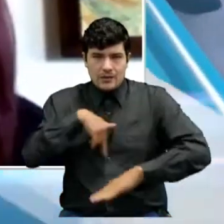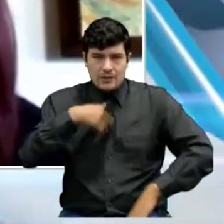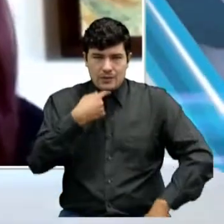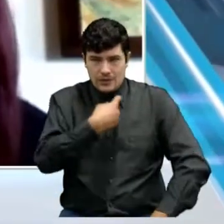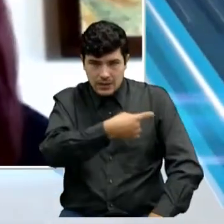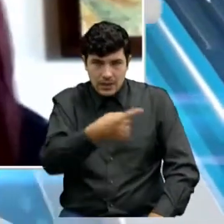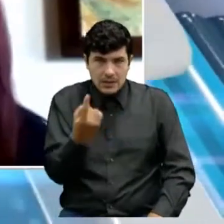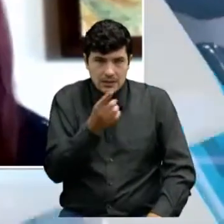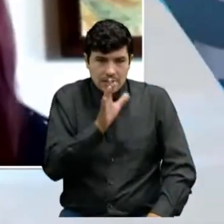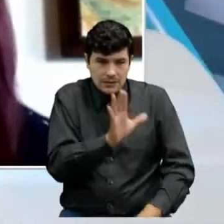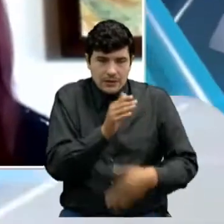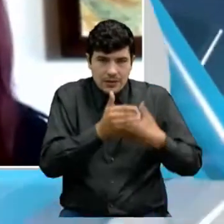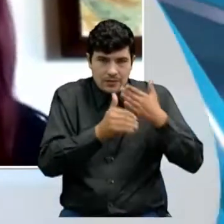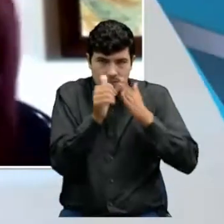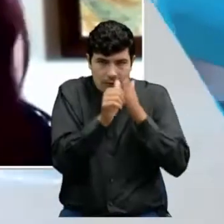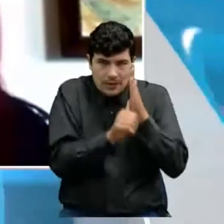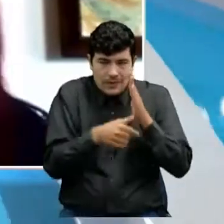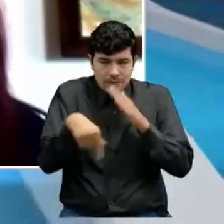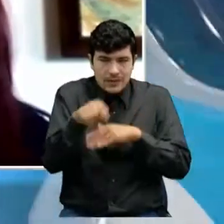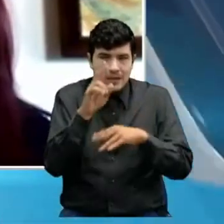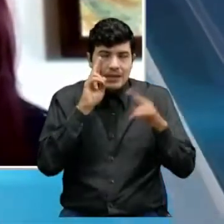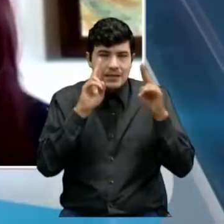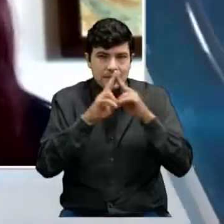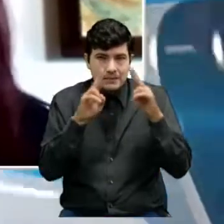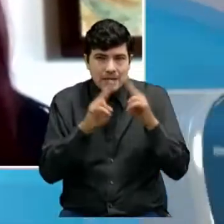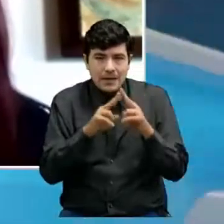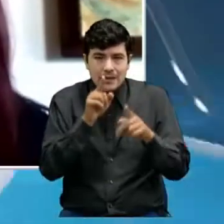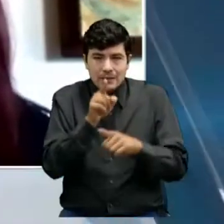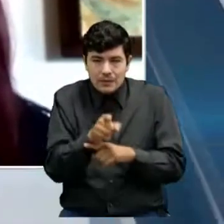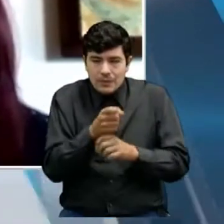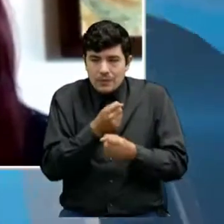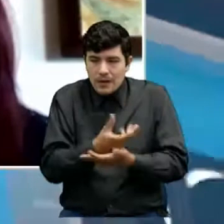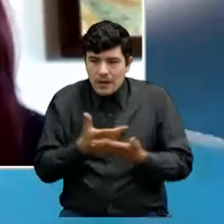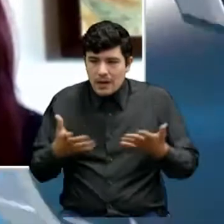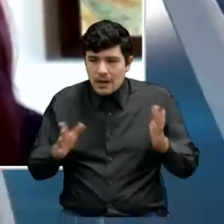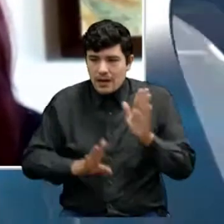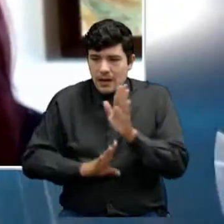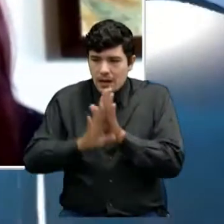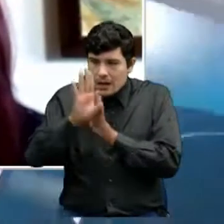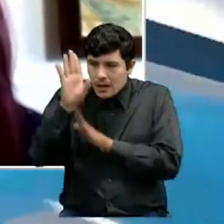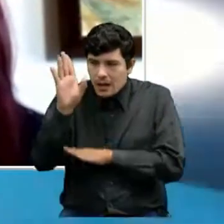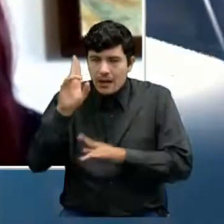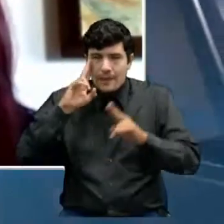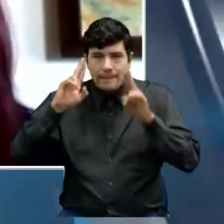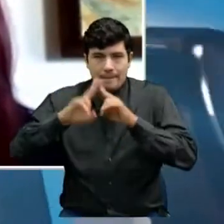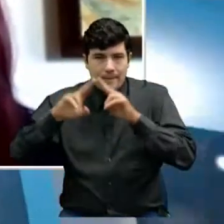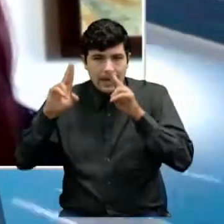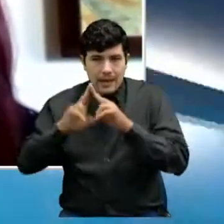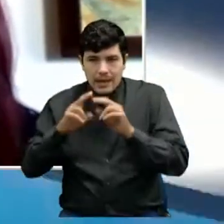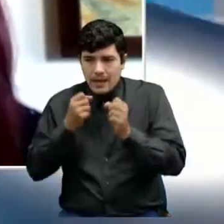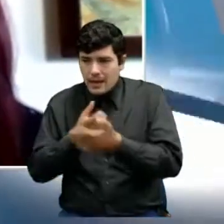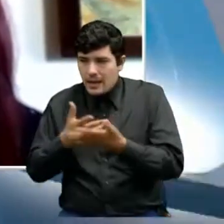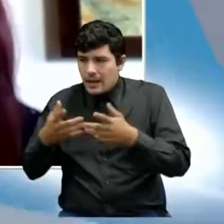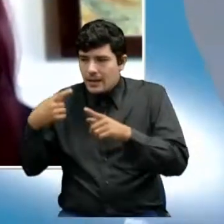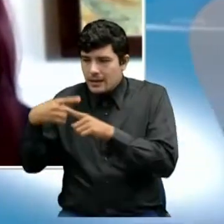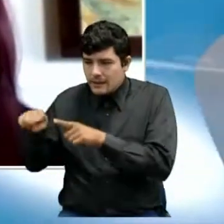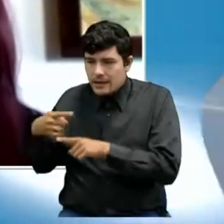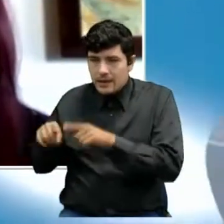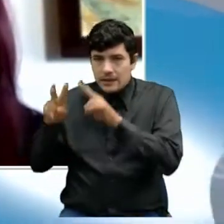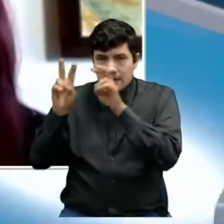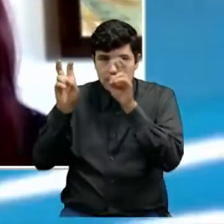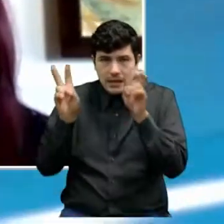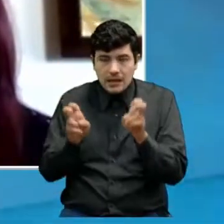el programa, han visto sus utilidades y han visto de alguna manera todos los